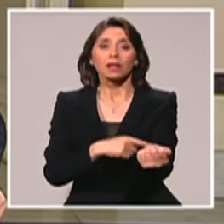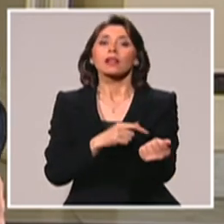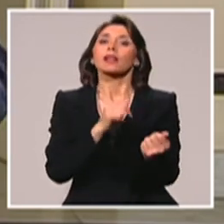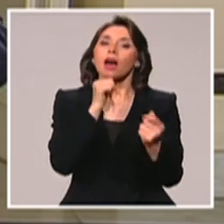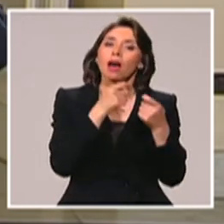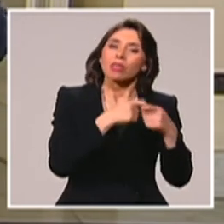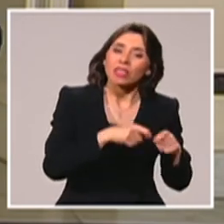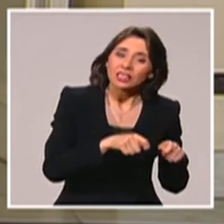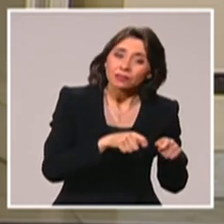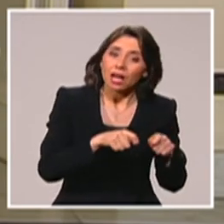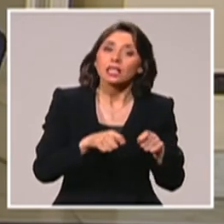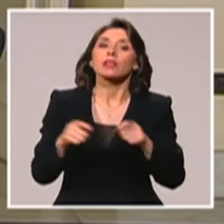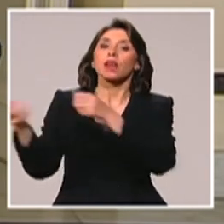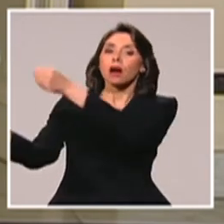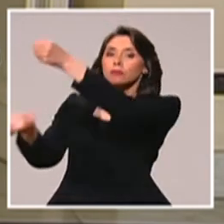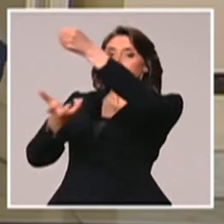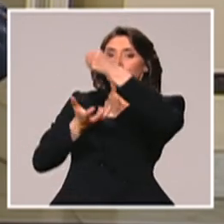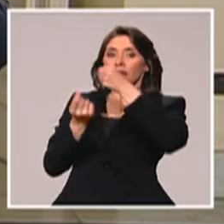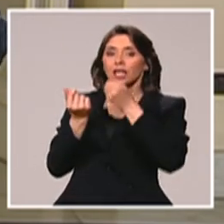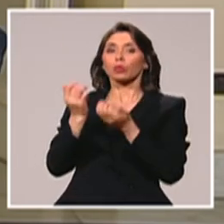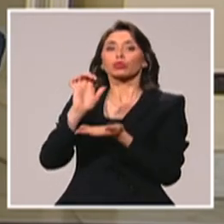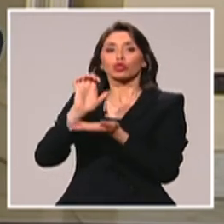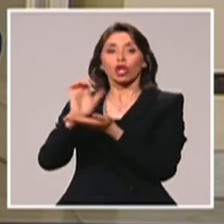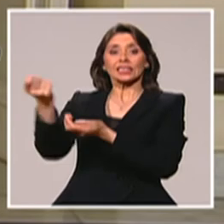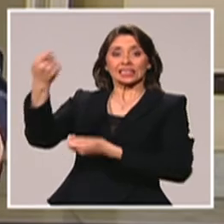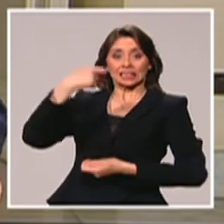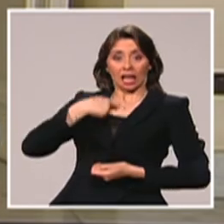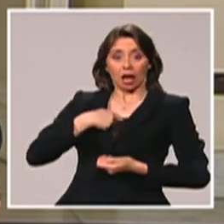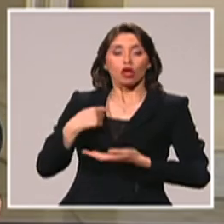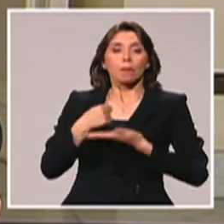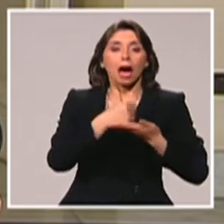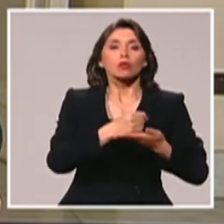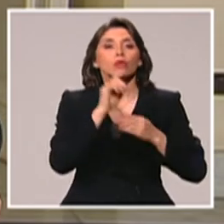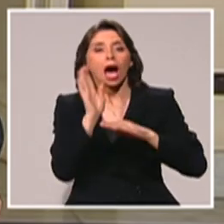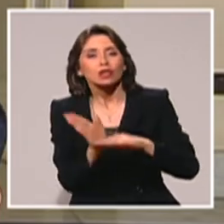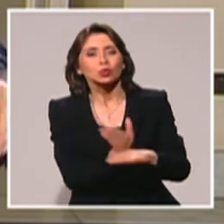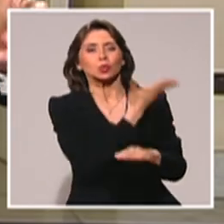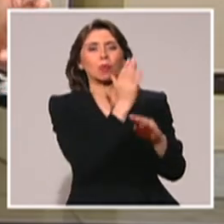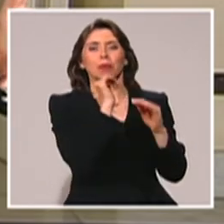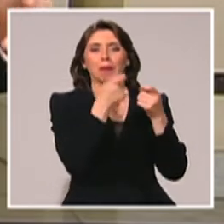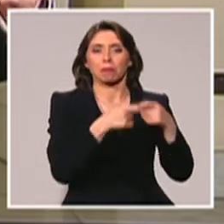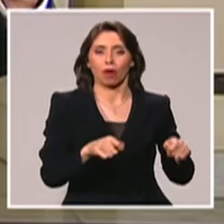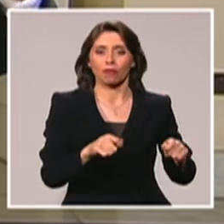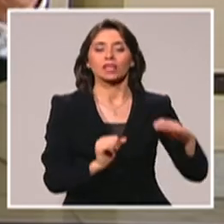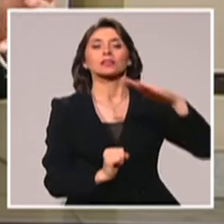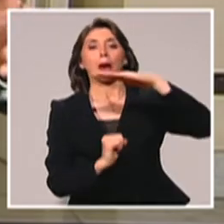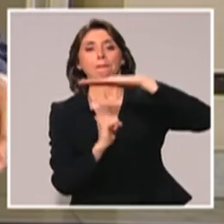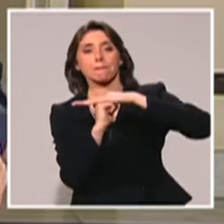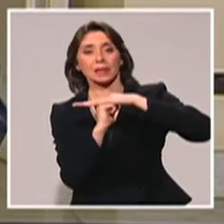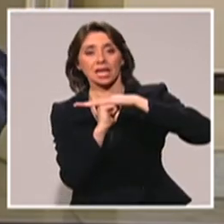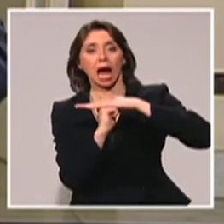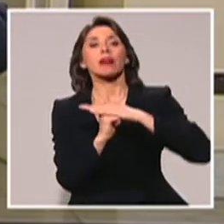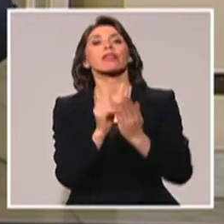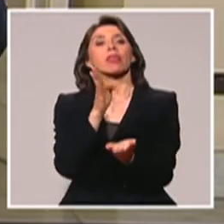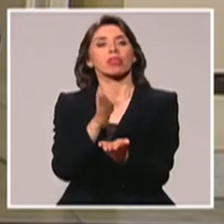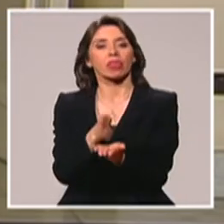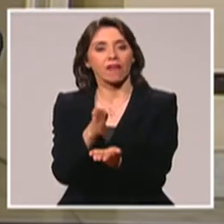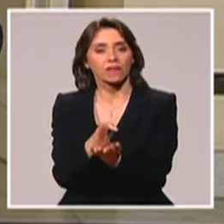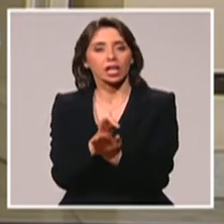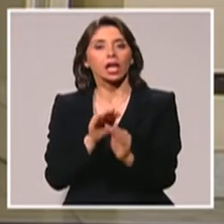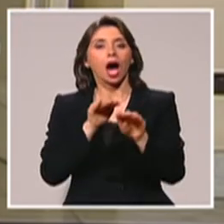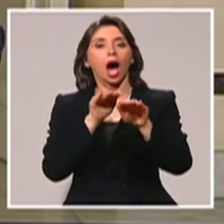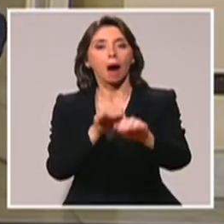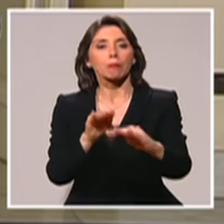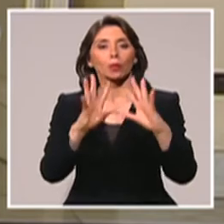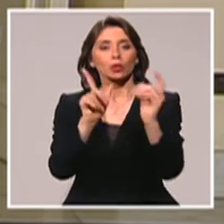recibirá recursos del estado para ayudarlos a superar la pobreza el pilar de los deberes que apoyará